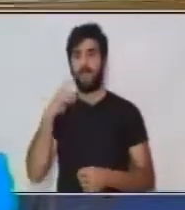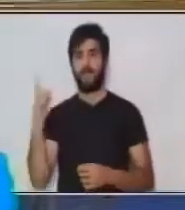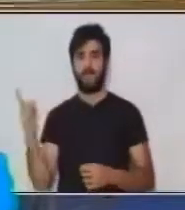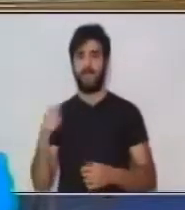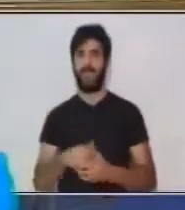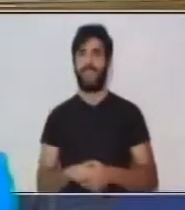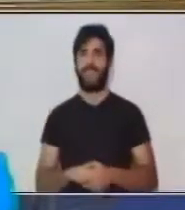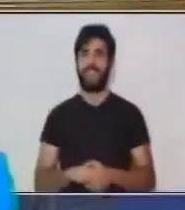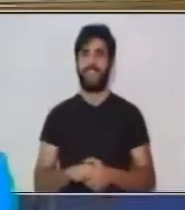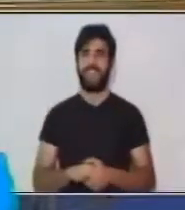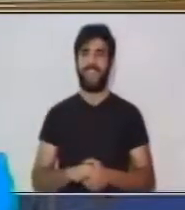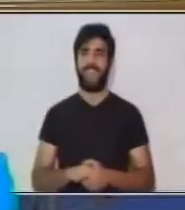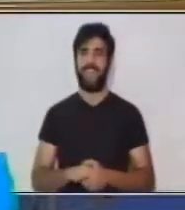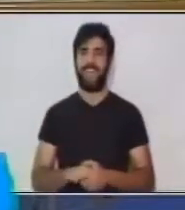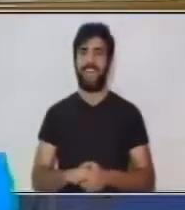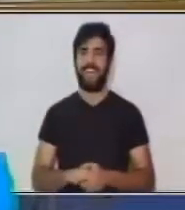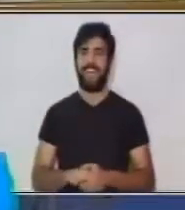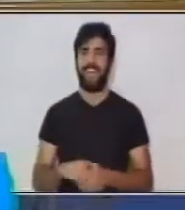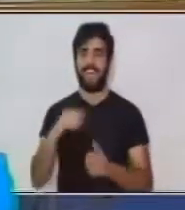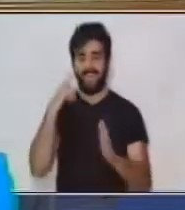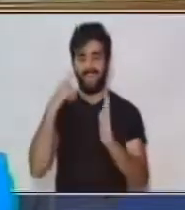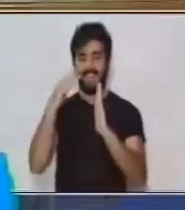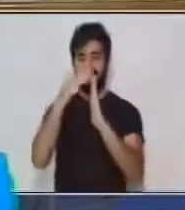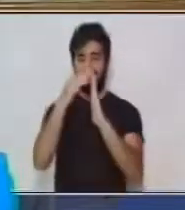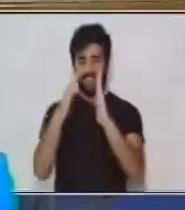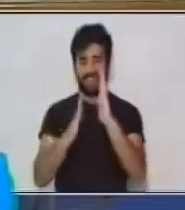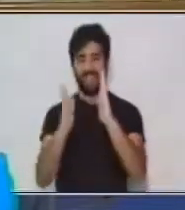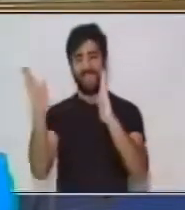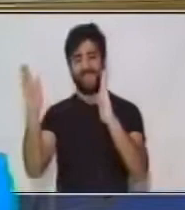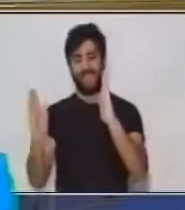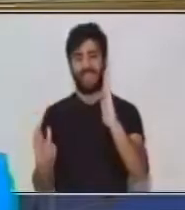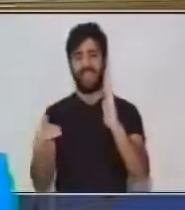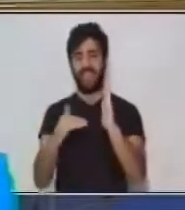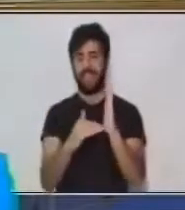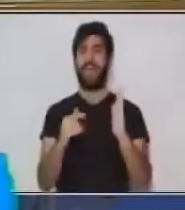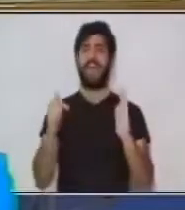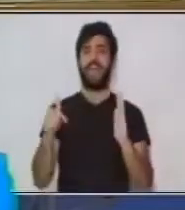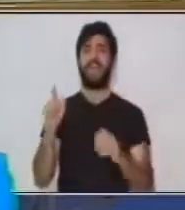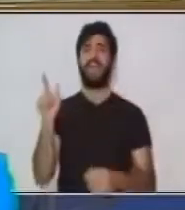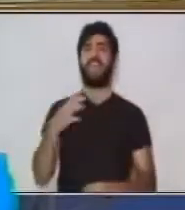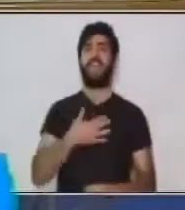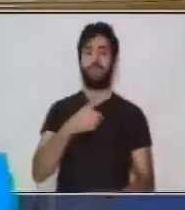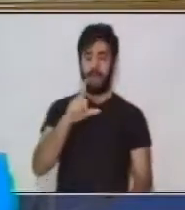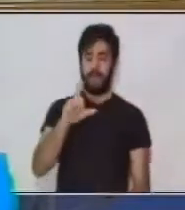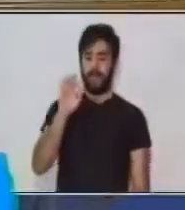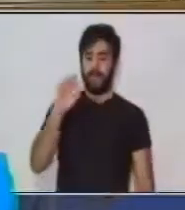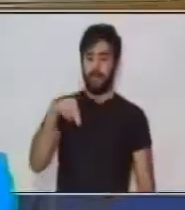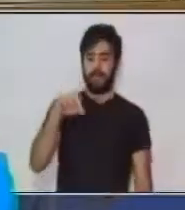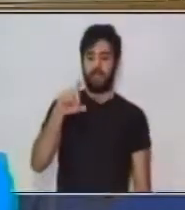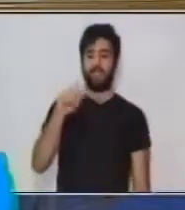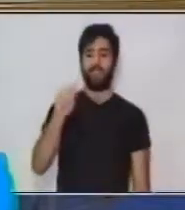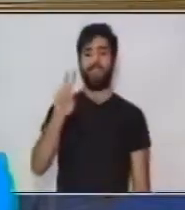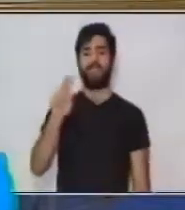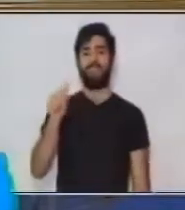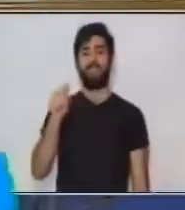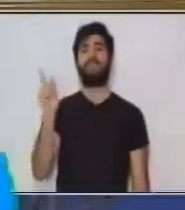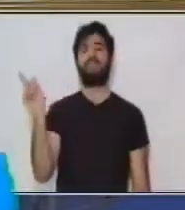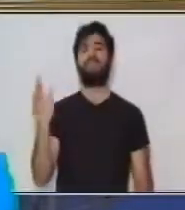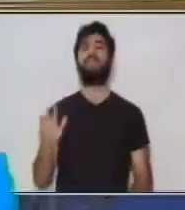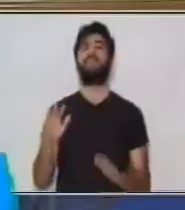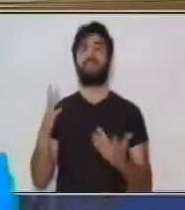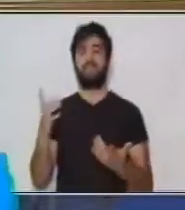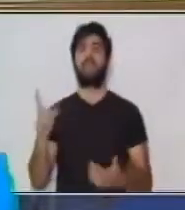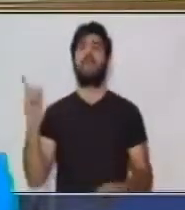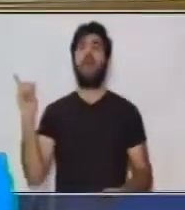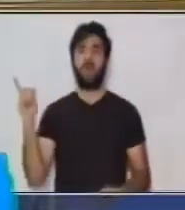y es una figura cóncava. ¿Por qué es una figura cóncava? Porque tiene por lo menos un